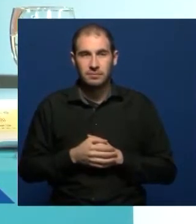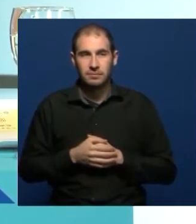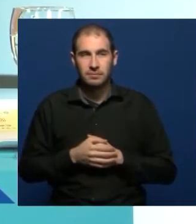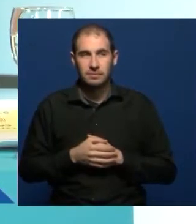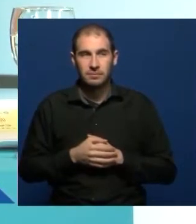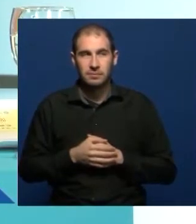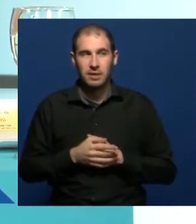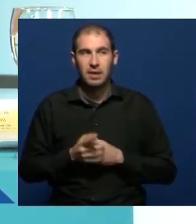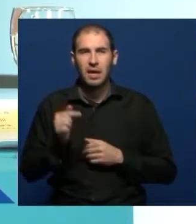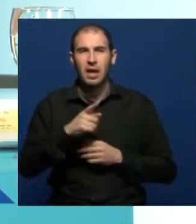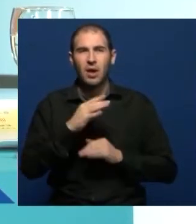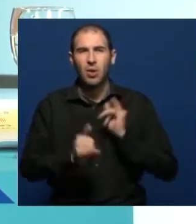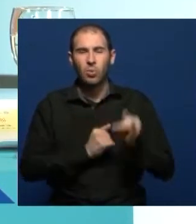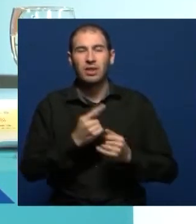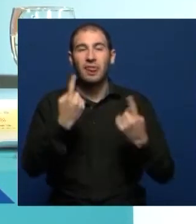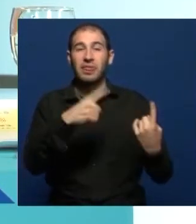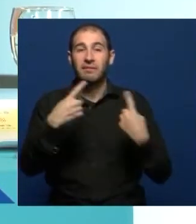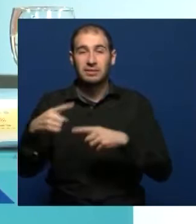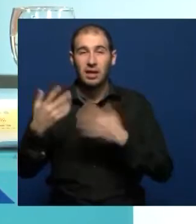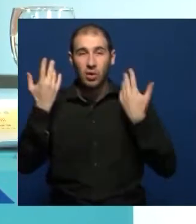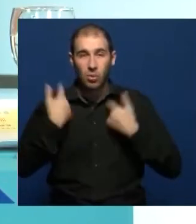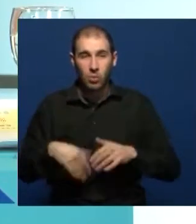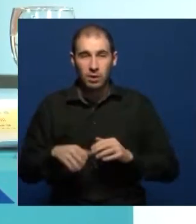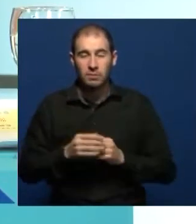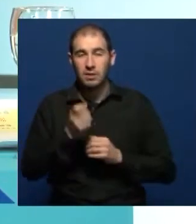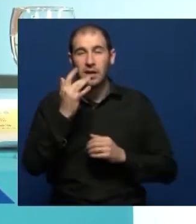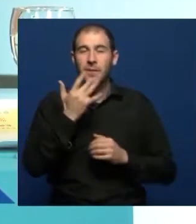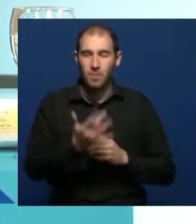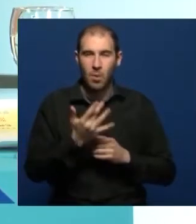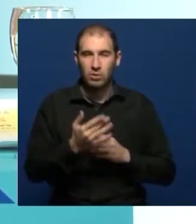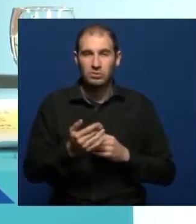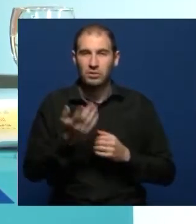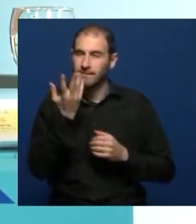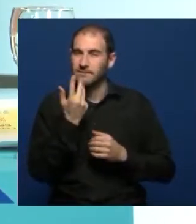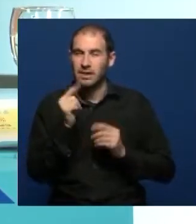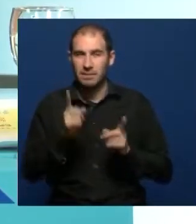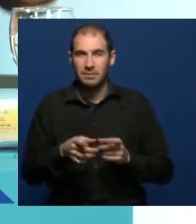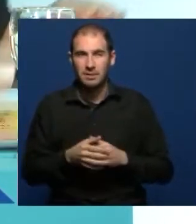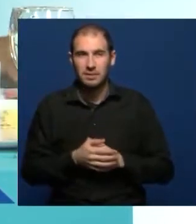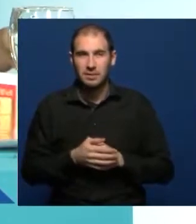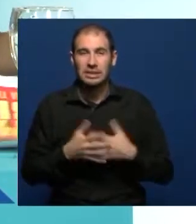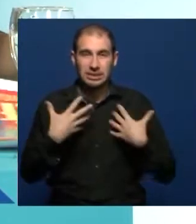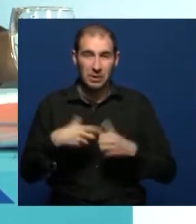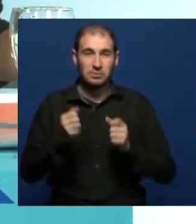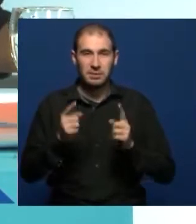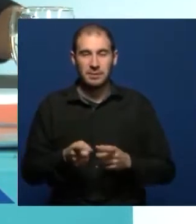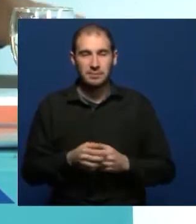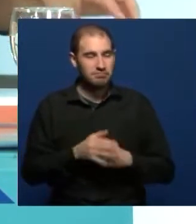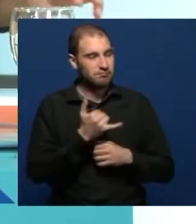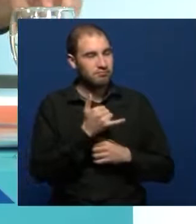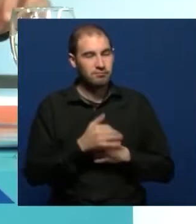Y el poder señalar la diversidad de cuerpos que pueden ser hermosos y que pueden ser placenteros y que pueden ser saludables.